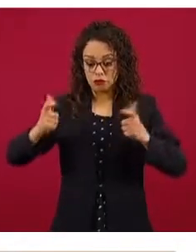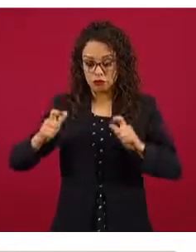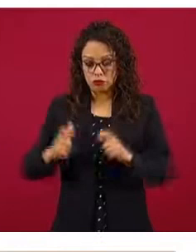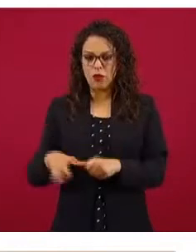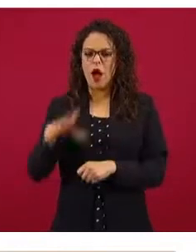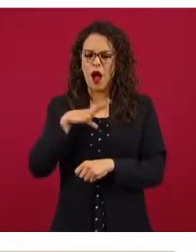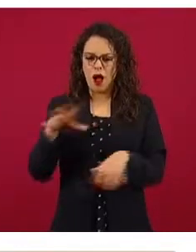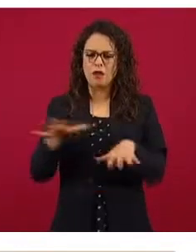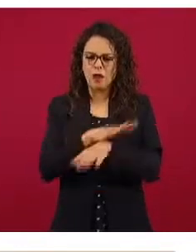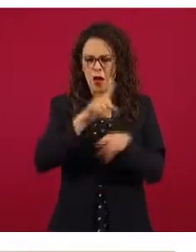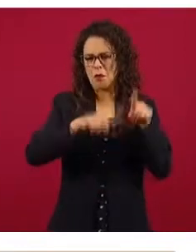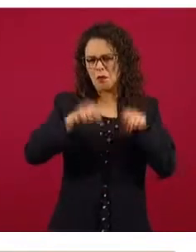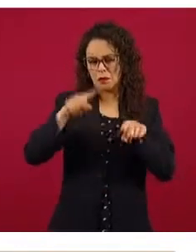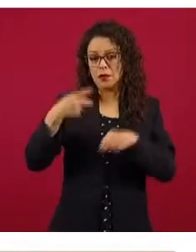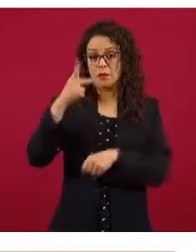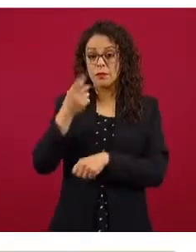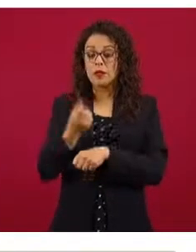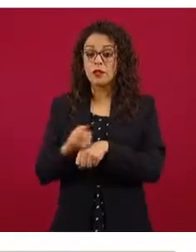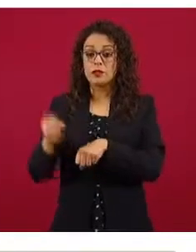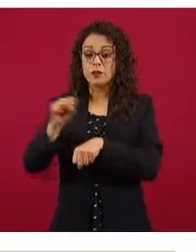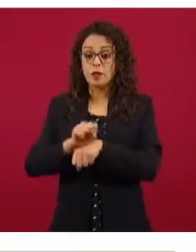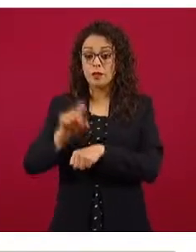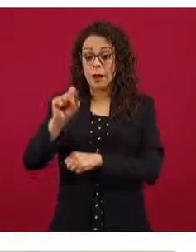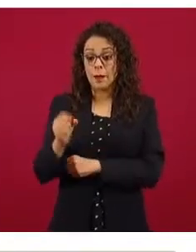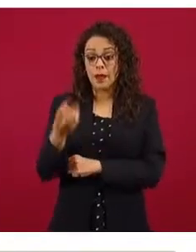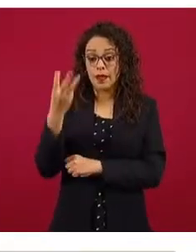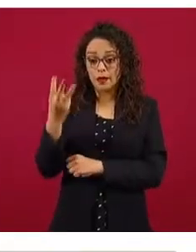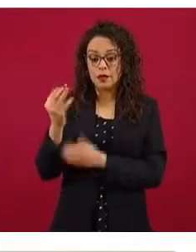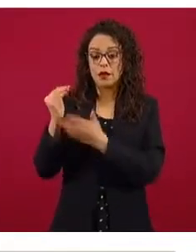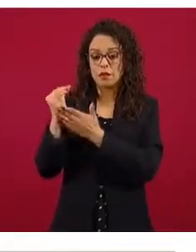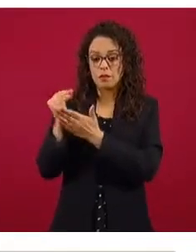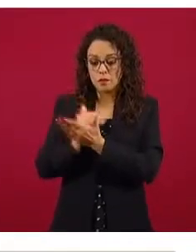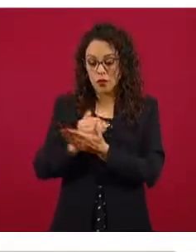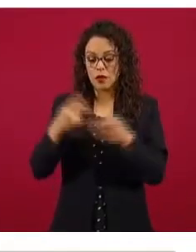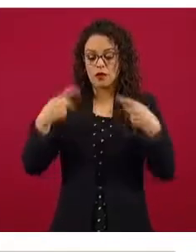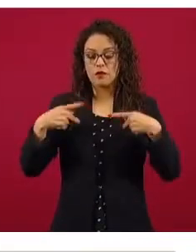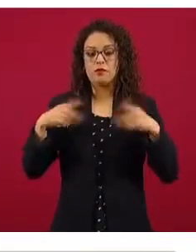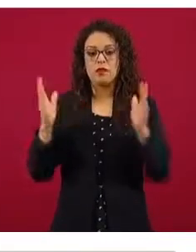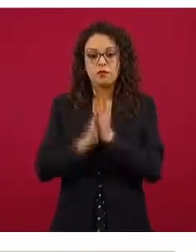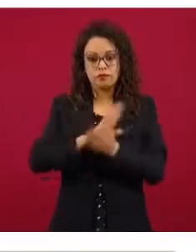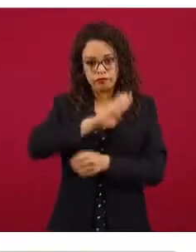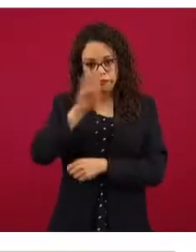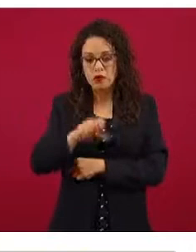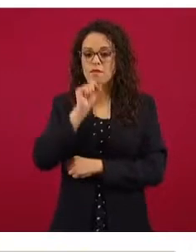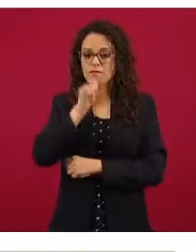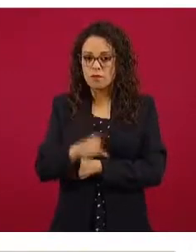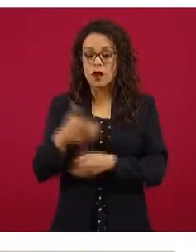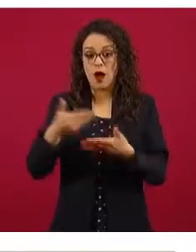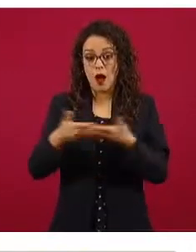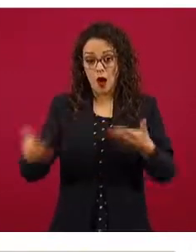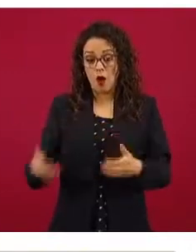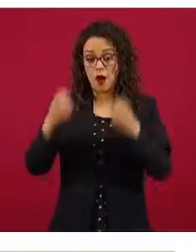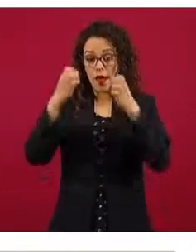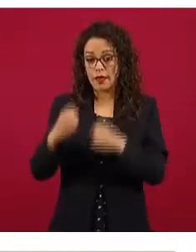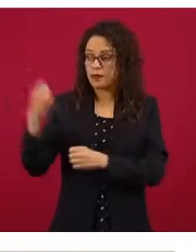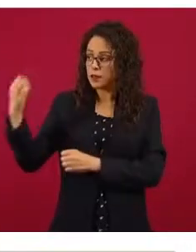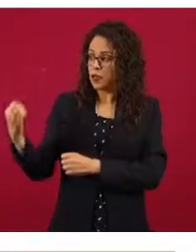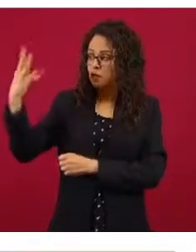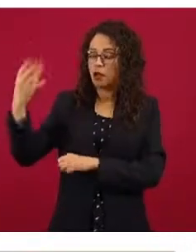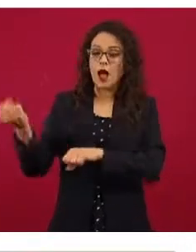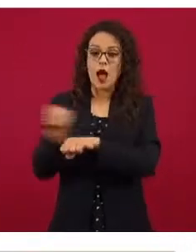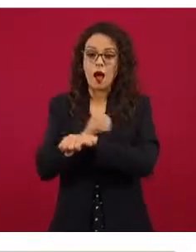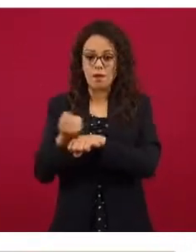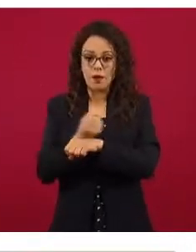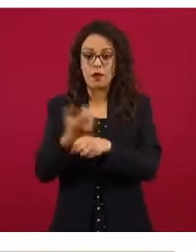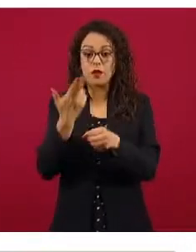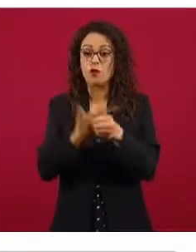pero desde la semana 23 con reducción de las defunciones, está en semáforo amarillo, la siguiente, y la hospitalización en